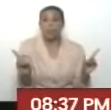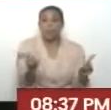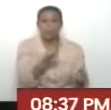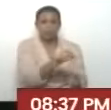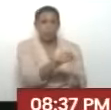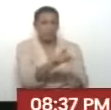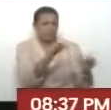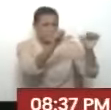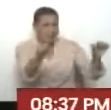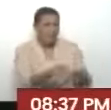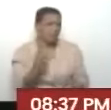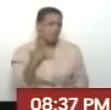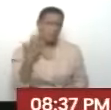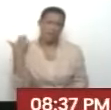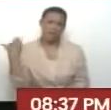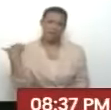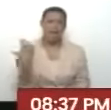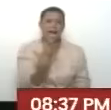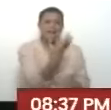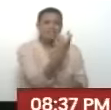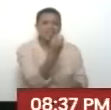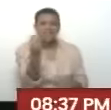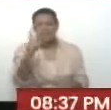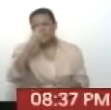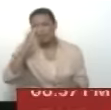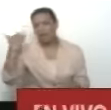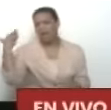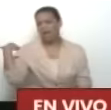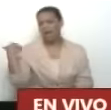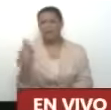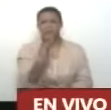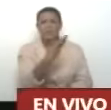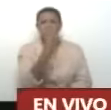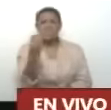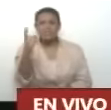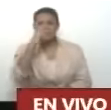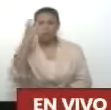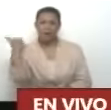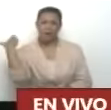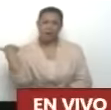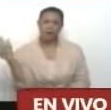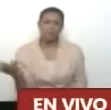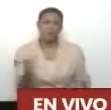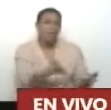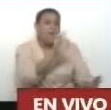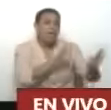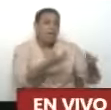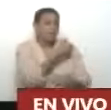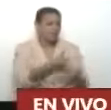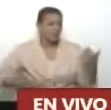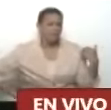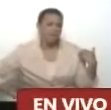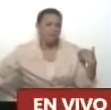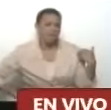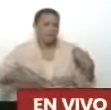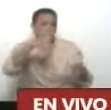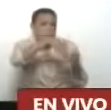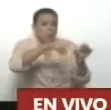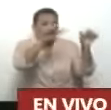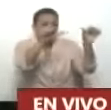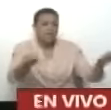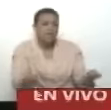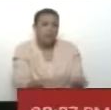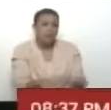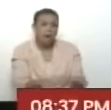tiene un sistema medieval de hace 300 años para elegir a su presidente. Y tiene un sistema electoral que hasta